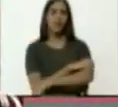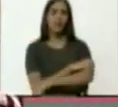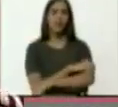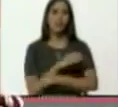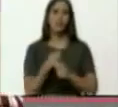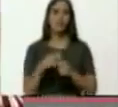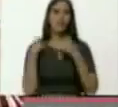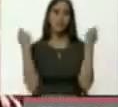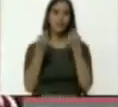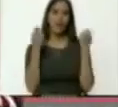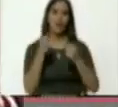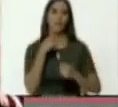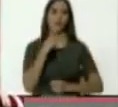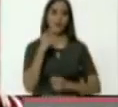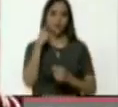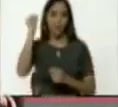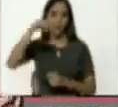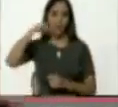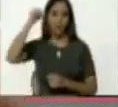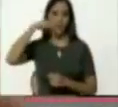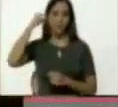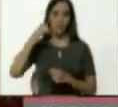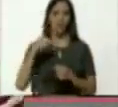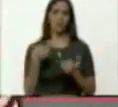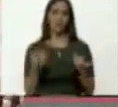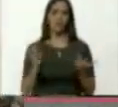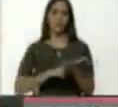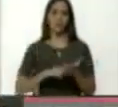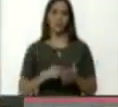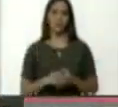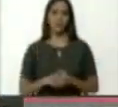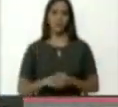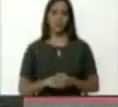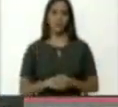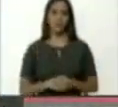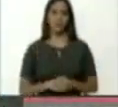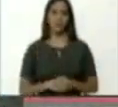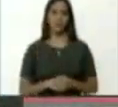político. Veamos este video de Guerrilla Ninja y ya regresamos.